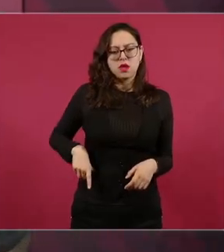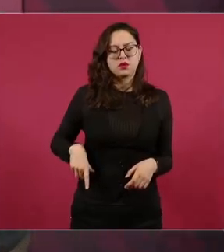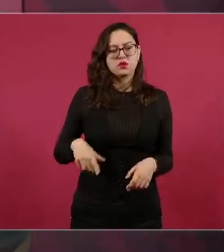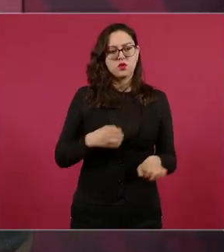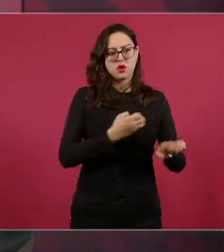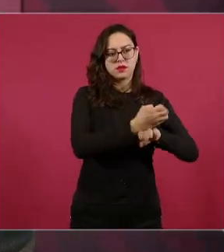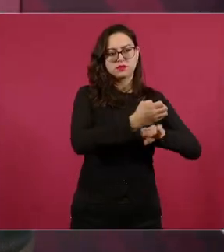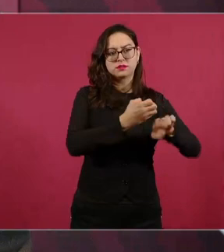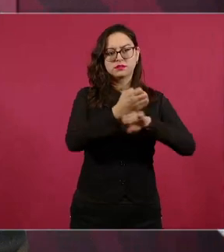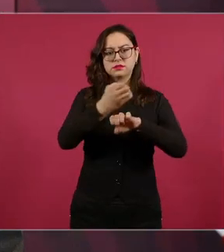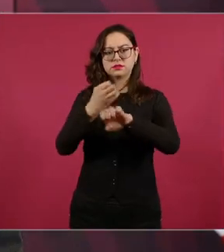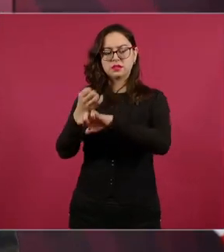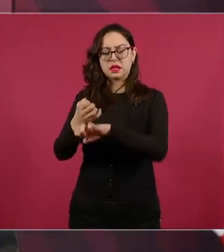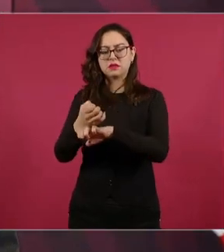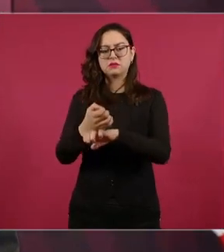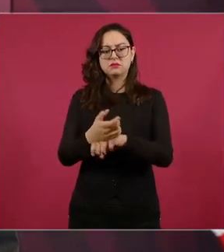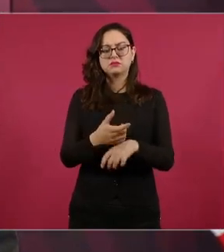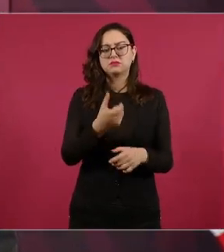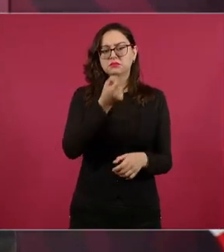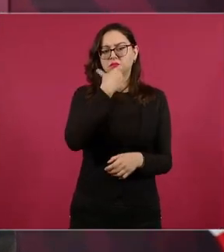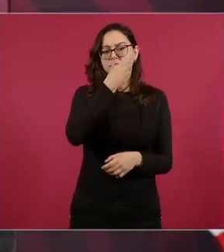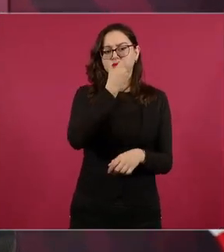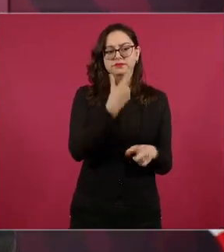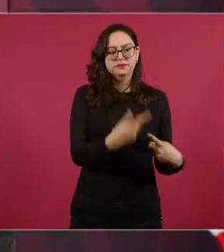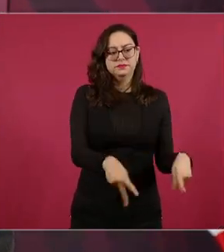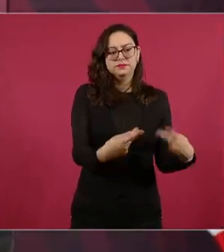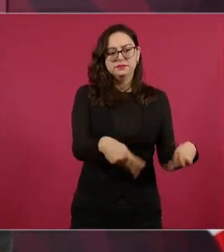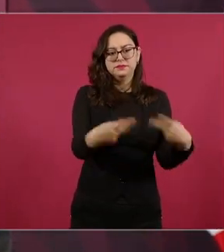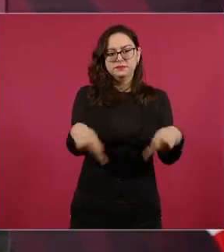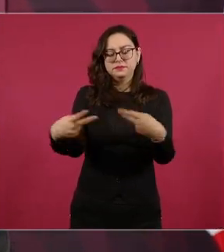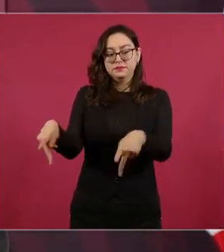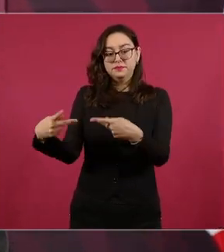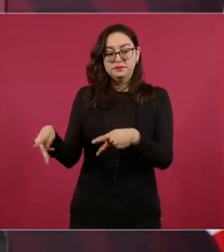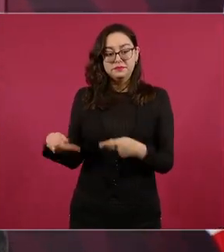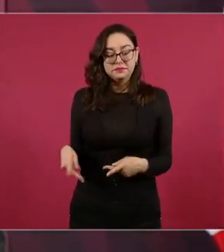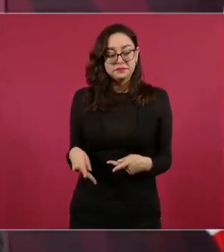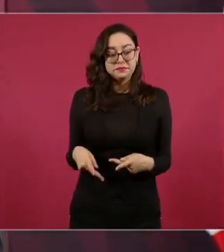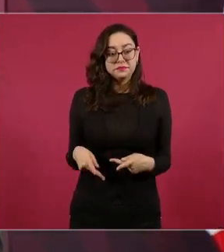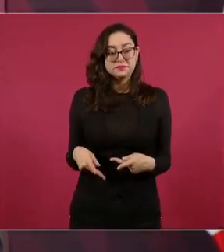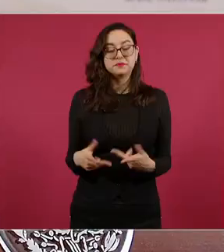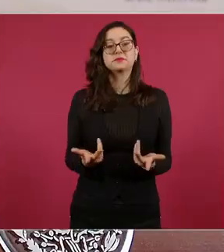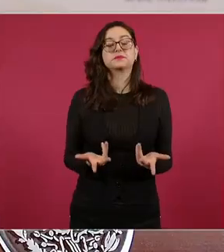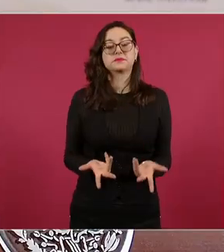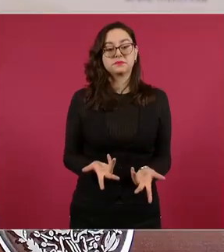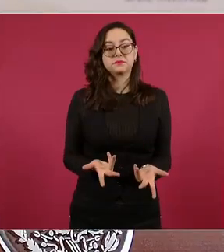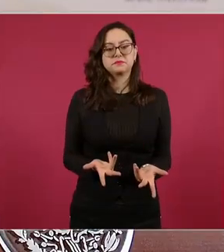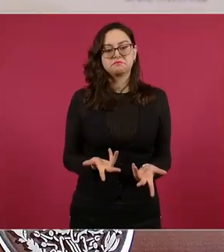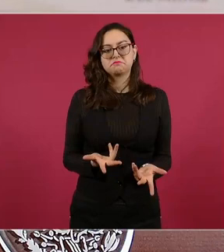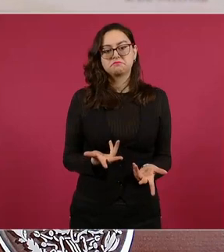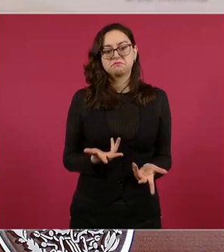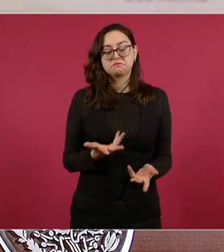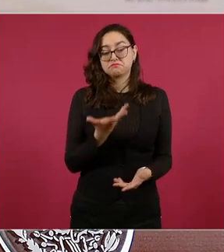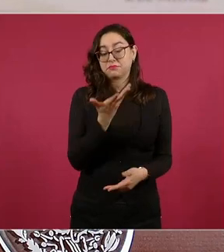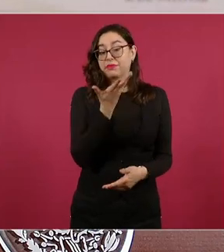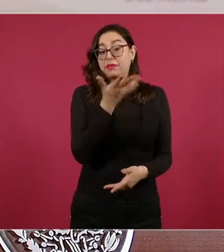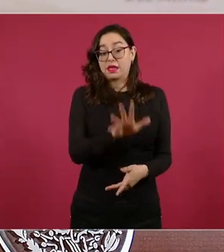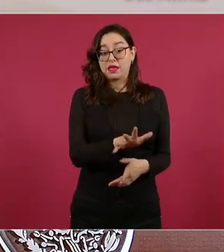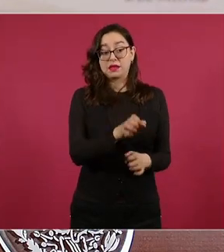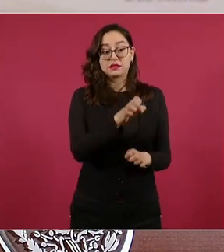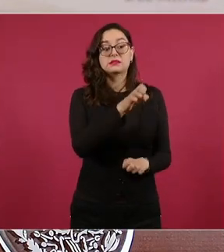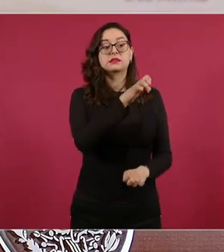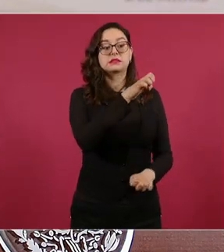los gobiernos todos los medicamentos. Estamos hablando de 10 empresas